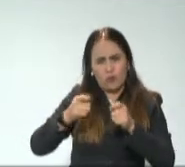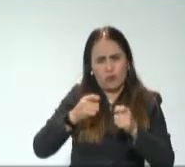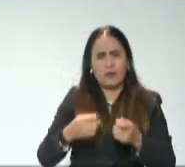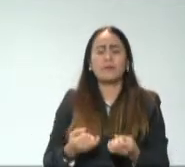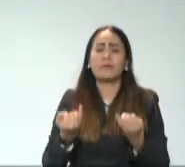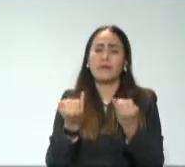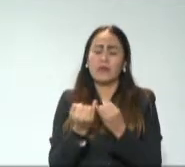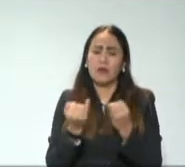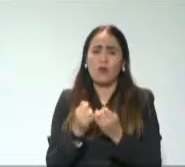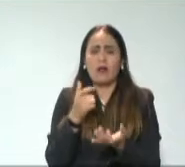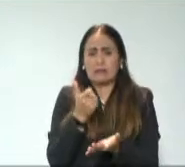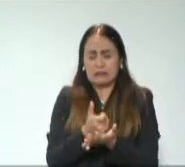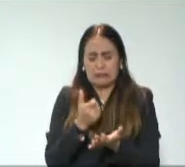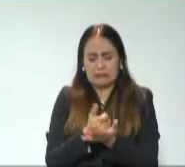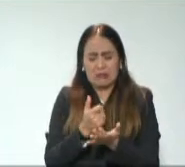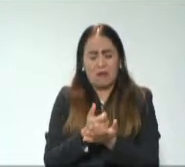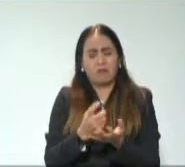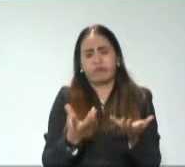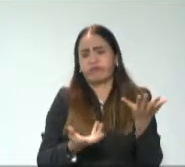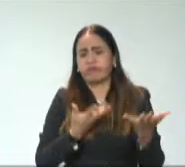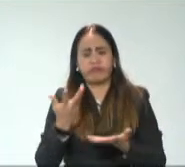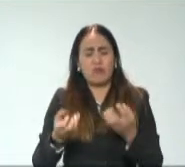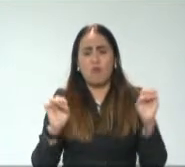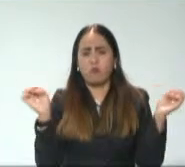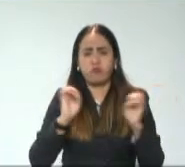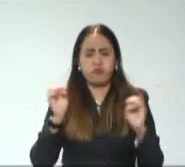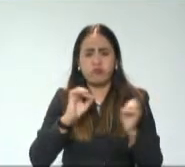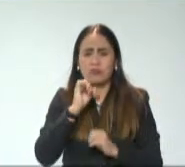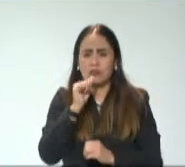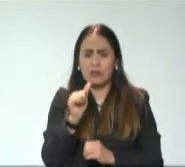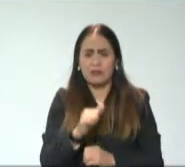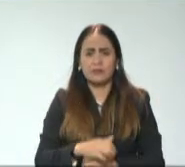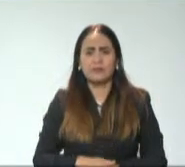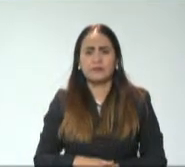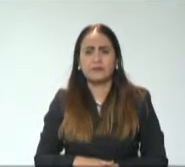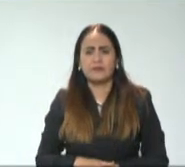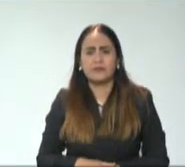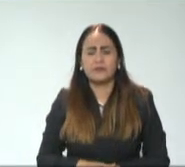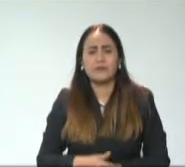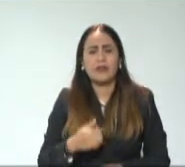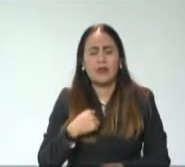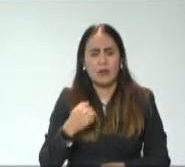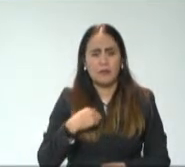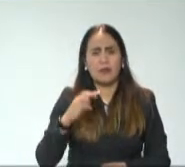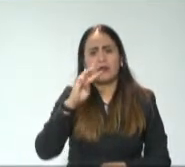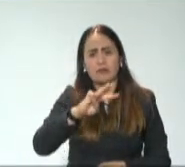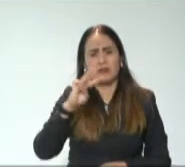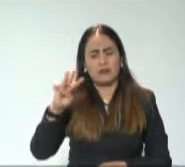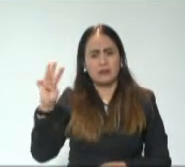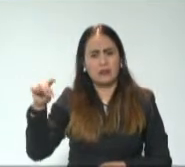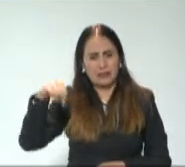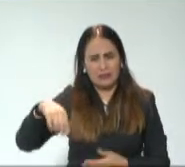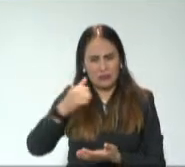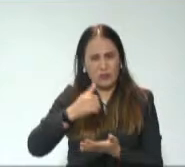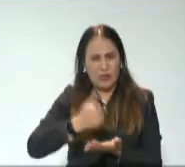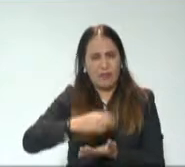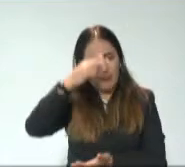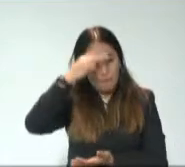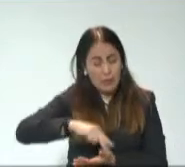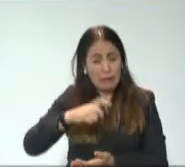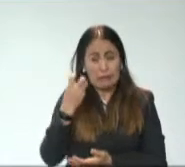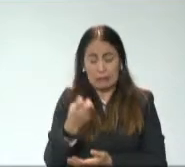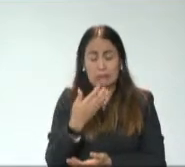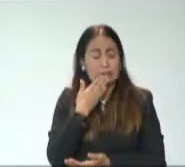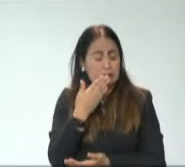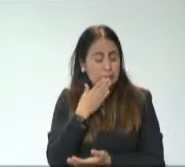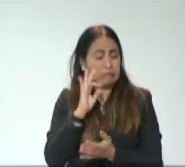económica creo poca y eh eh Bueno les digo que para mí la página de la Ciudad de México ha sido muy buena está